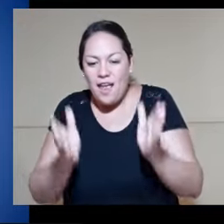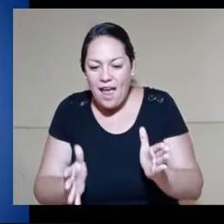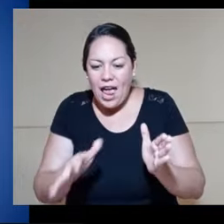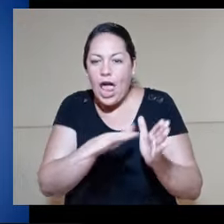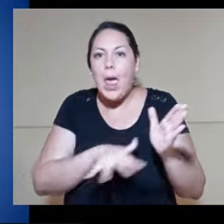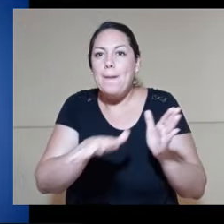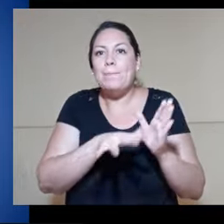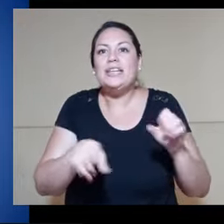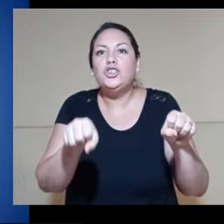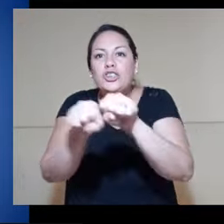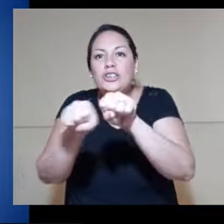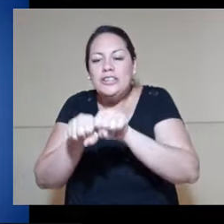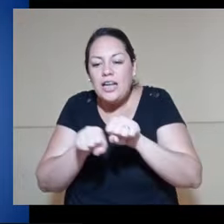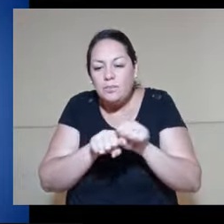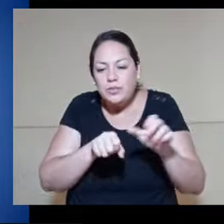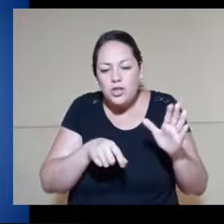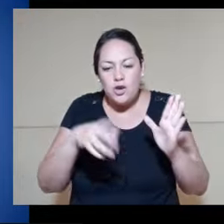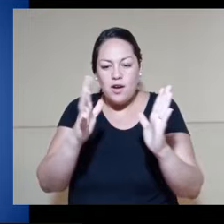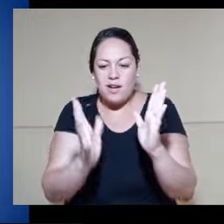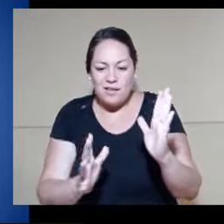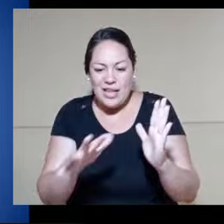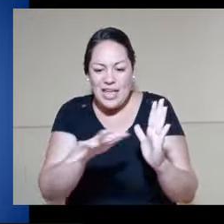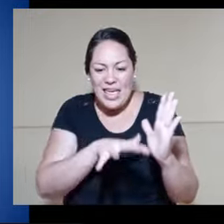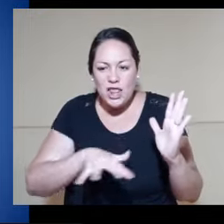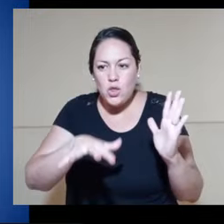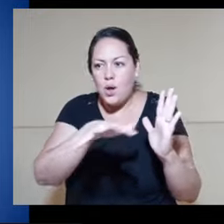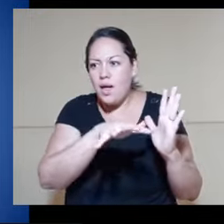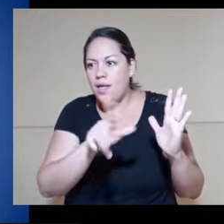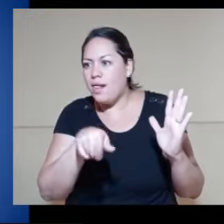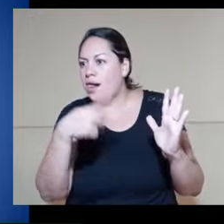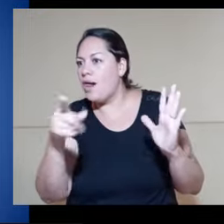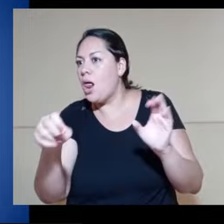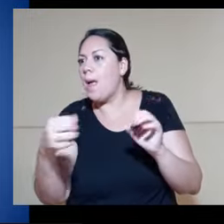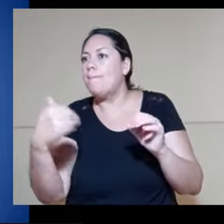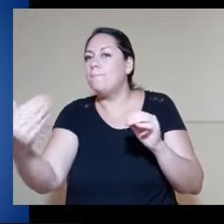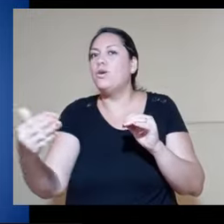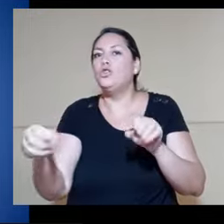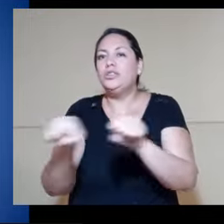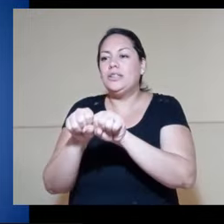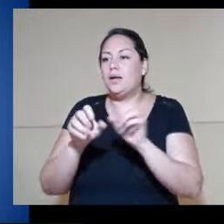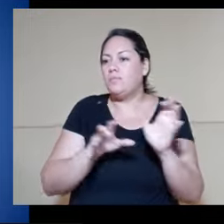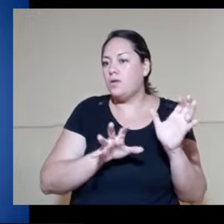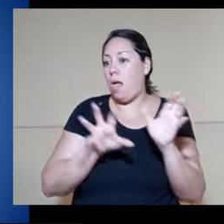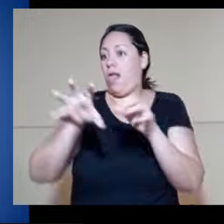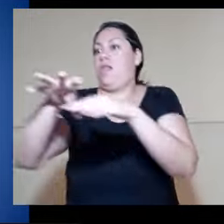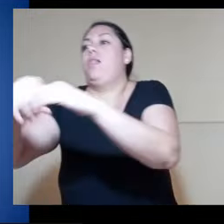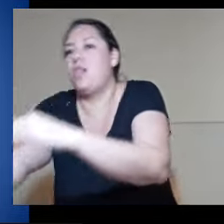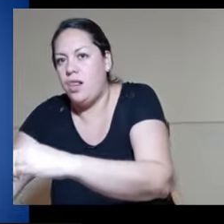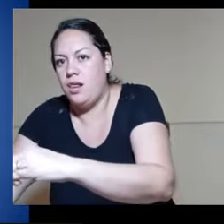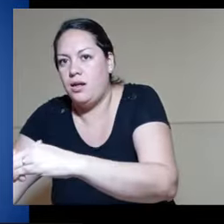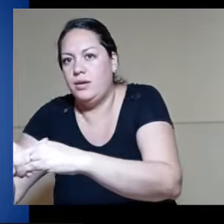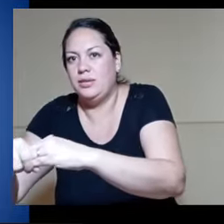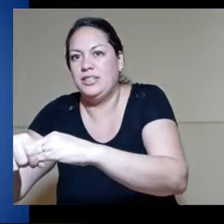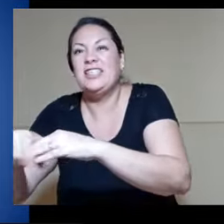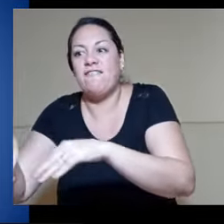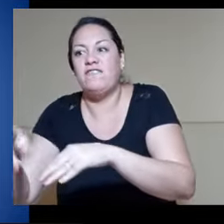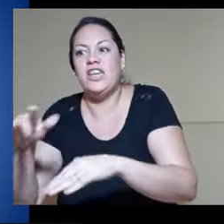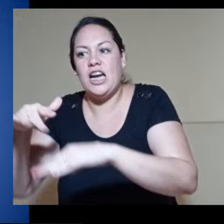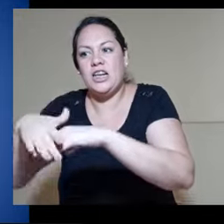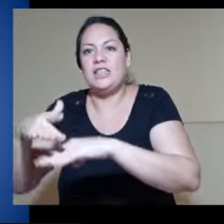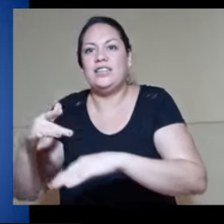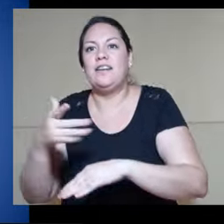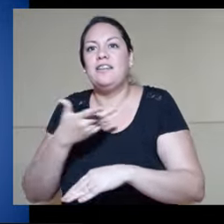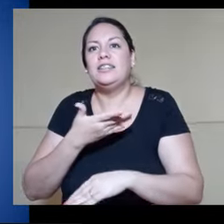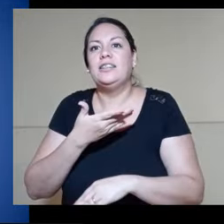del neurotransmisor al espacio sináptico. Y esos neurotransmisores se fijan al receptor de la